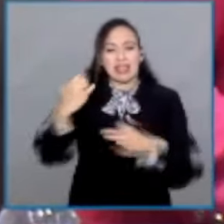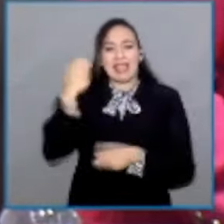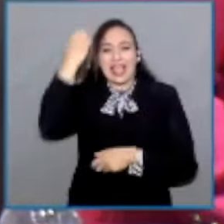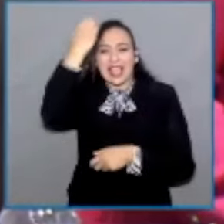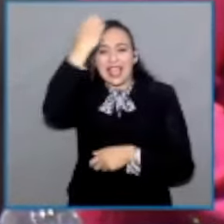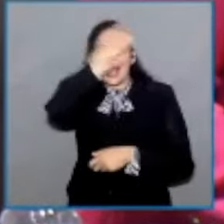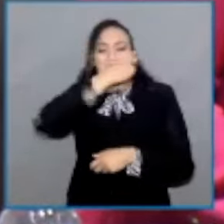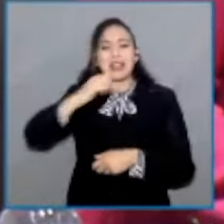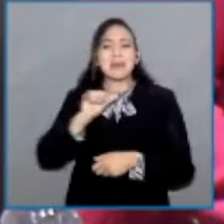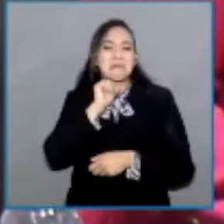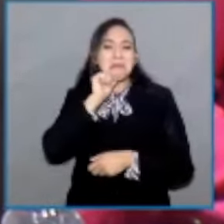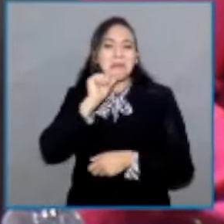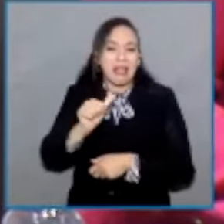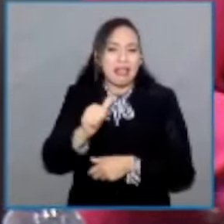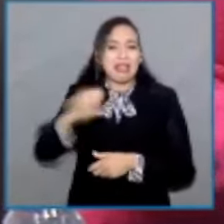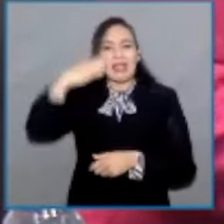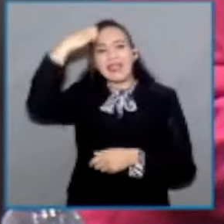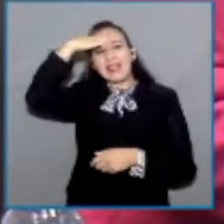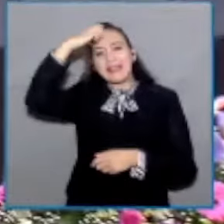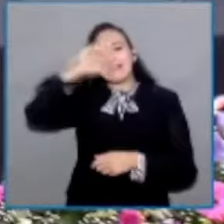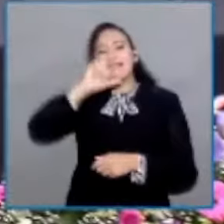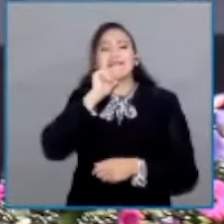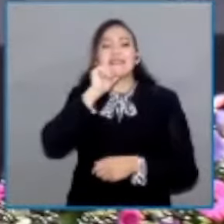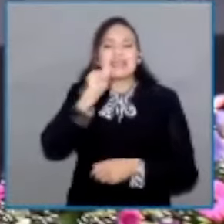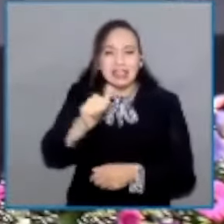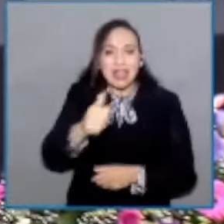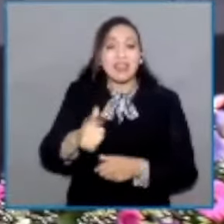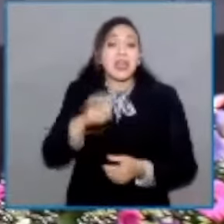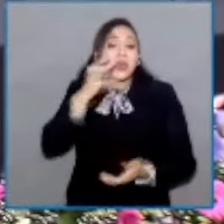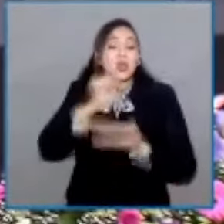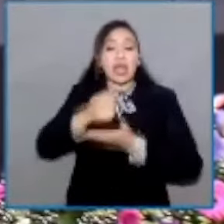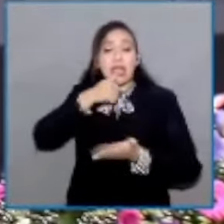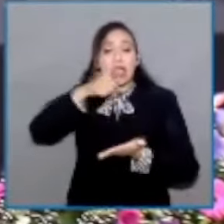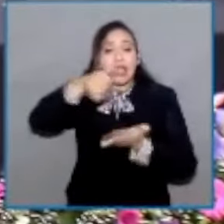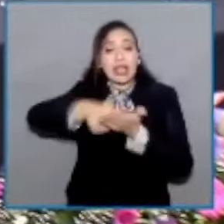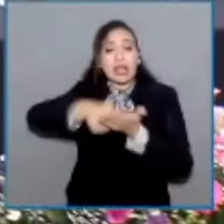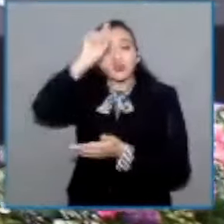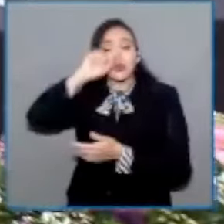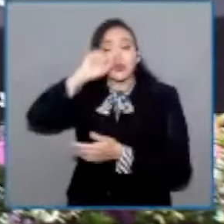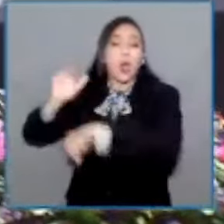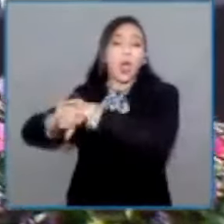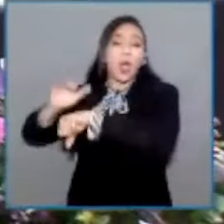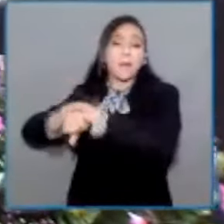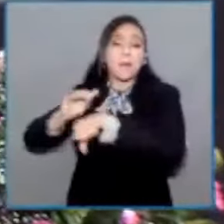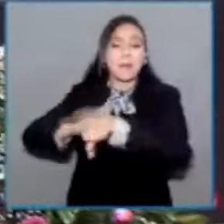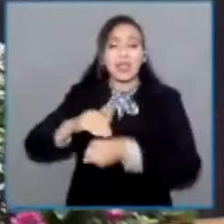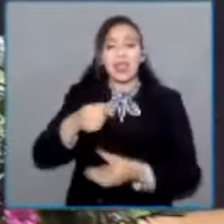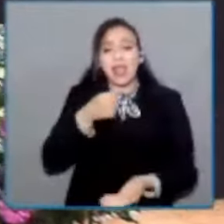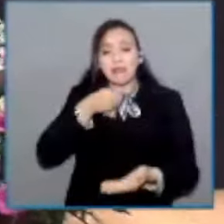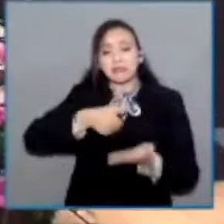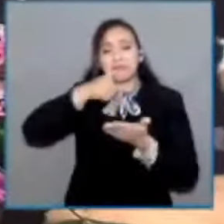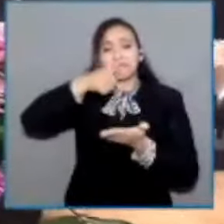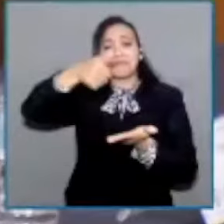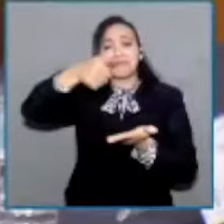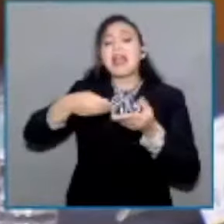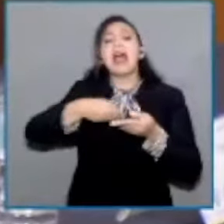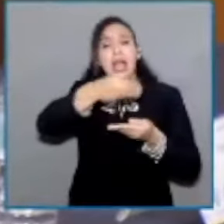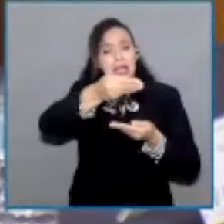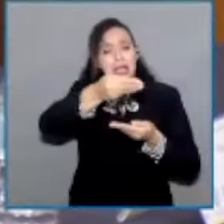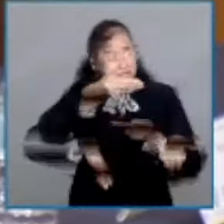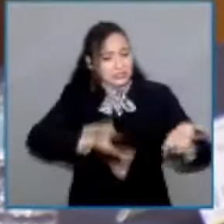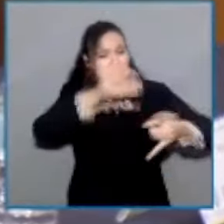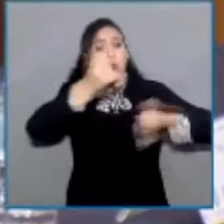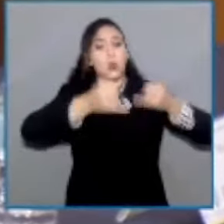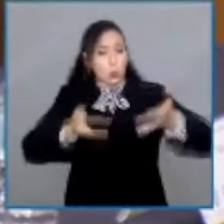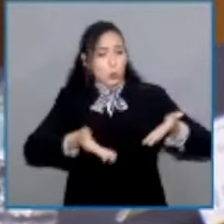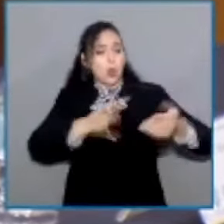y hasta con posibles cartas de recomendación de sus propios conocidos. Añadieron que más allá de los vicios de la reforma, lo cierto